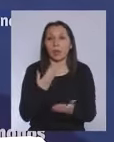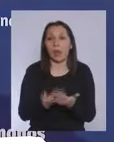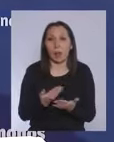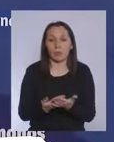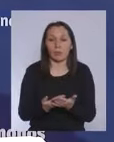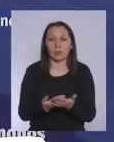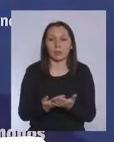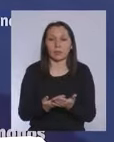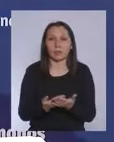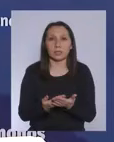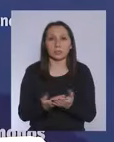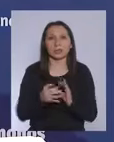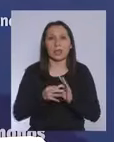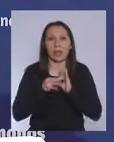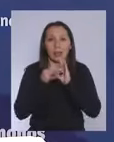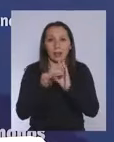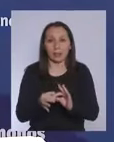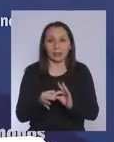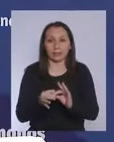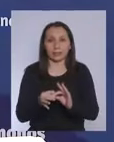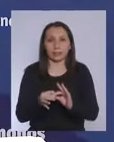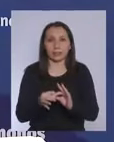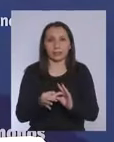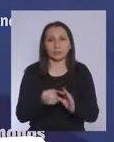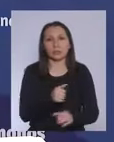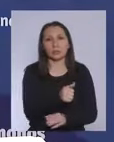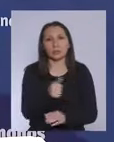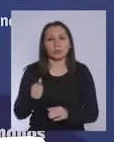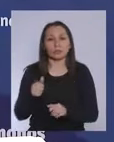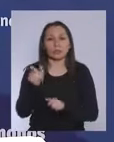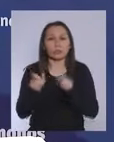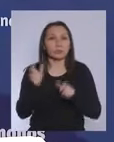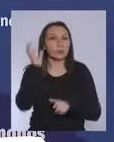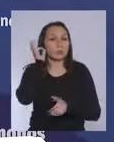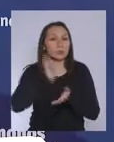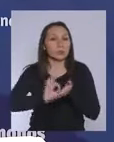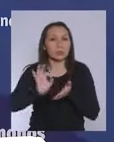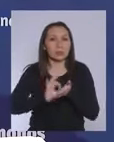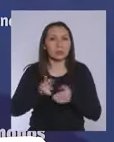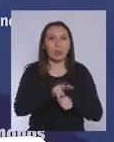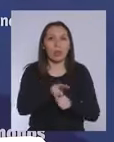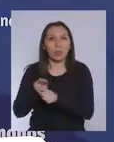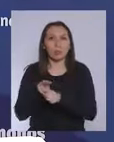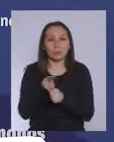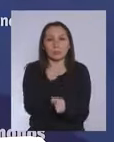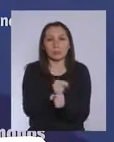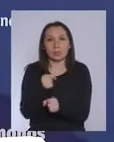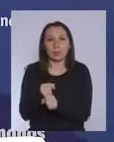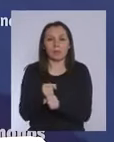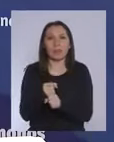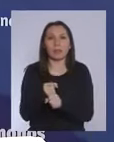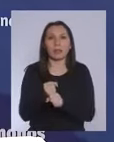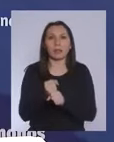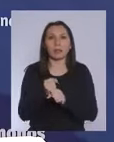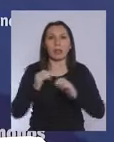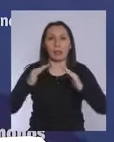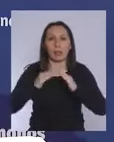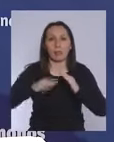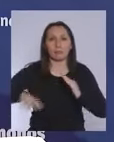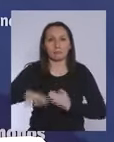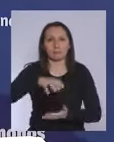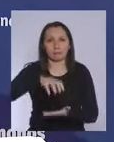de agradecer a todas las secretarias y administrativos de la casa de moneda